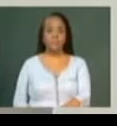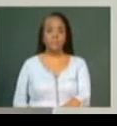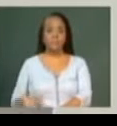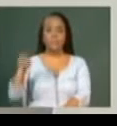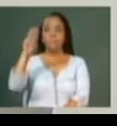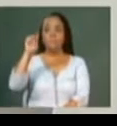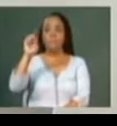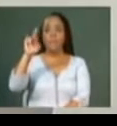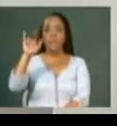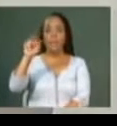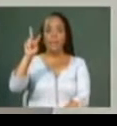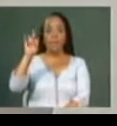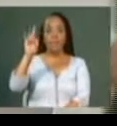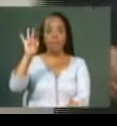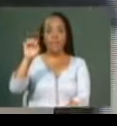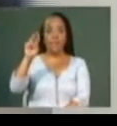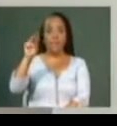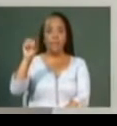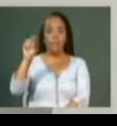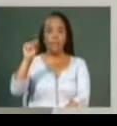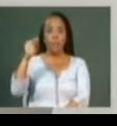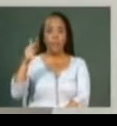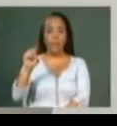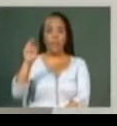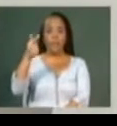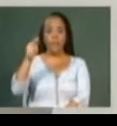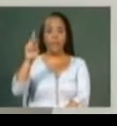María Vita Monge Granados.